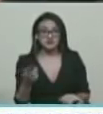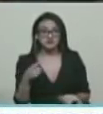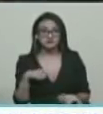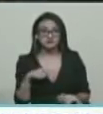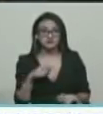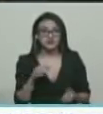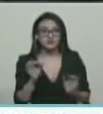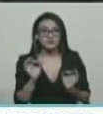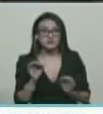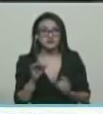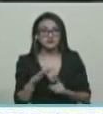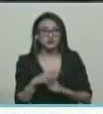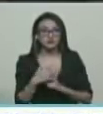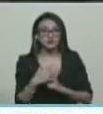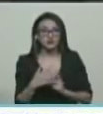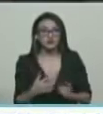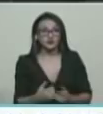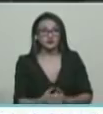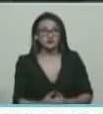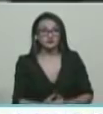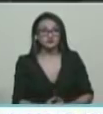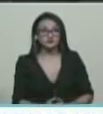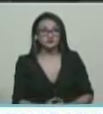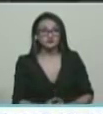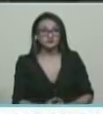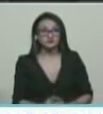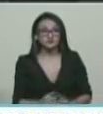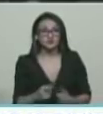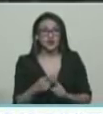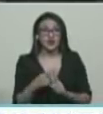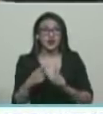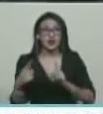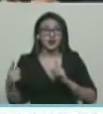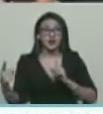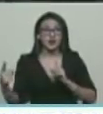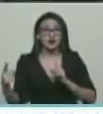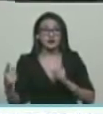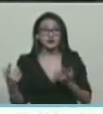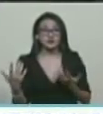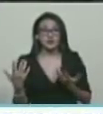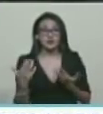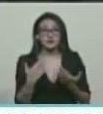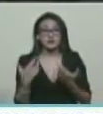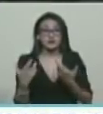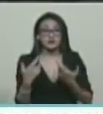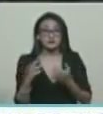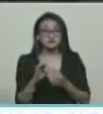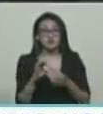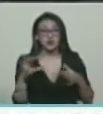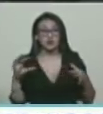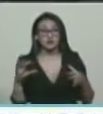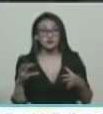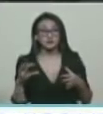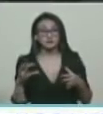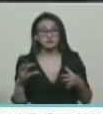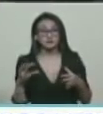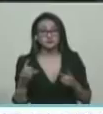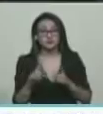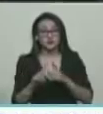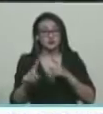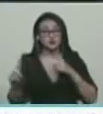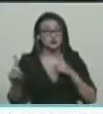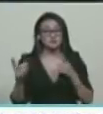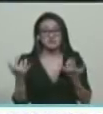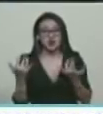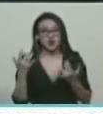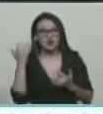en la misma situación. La lejanía impide una relación más fluida, más cercana, pero la